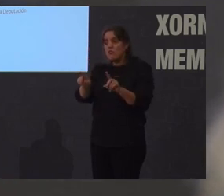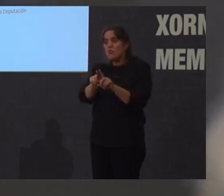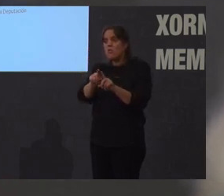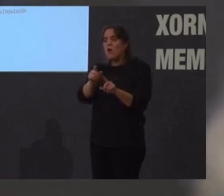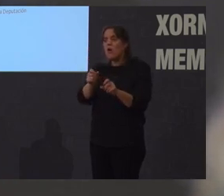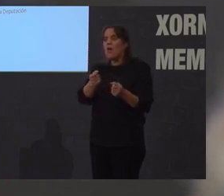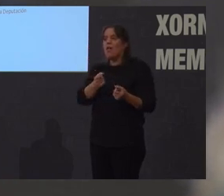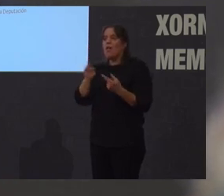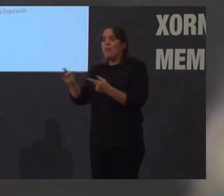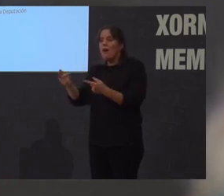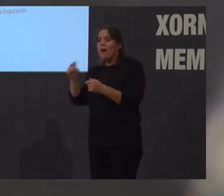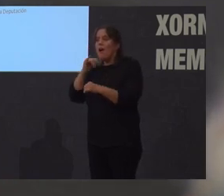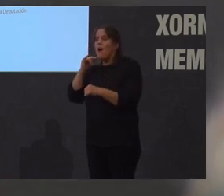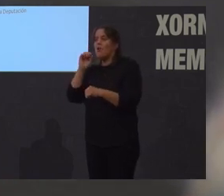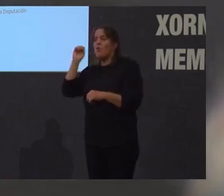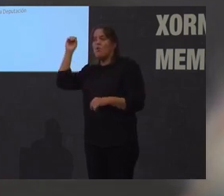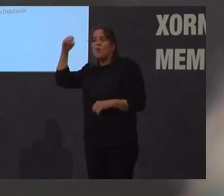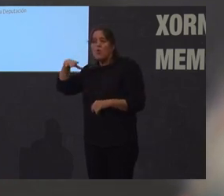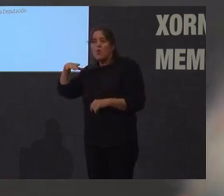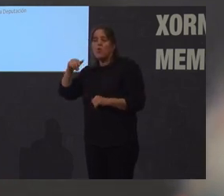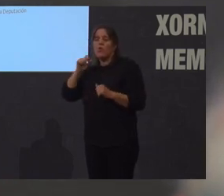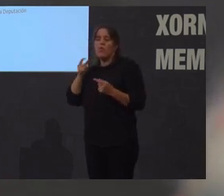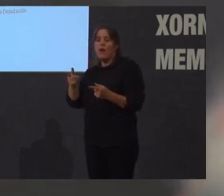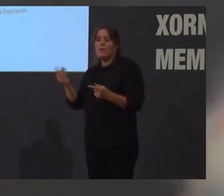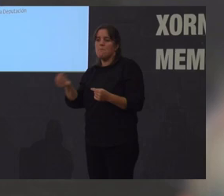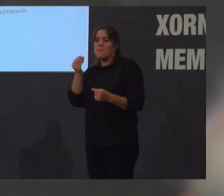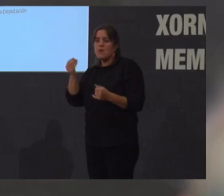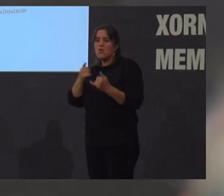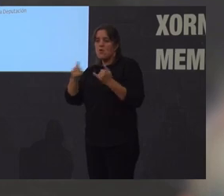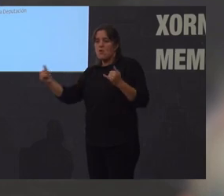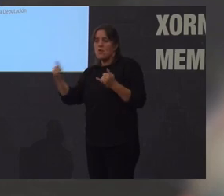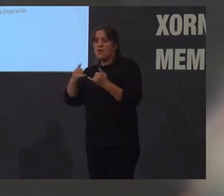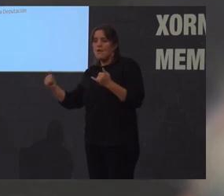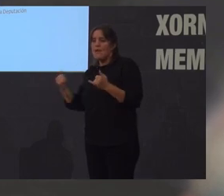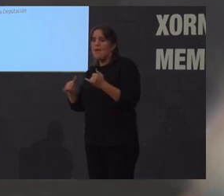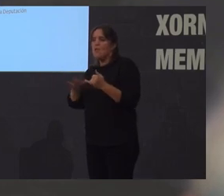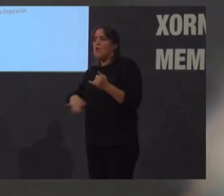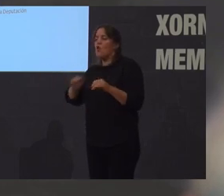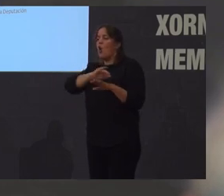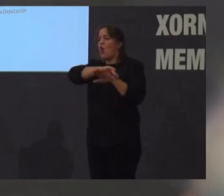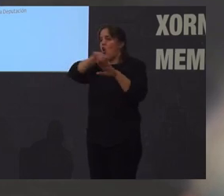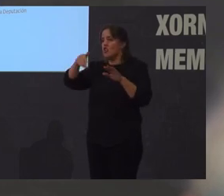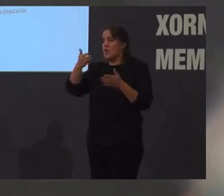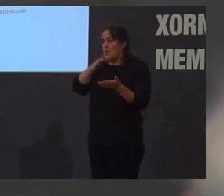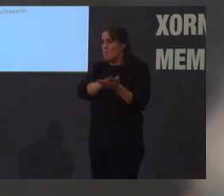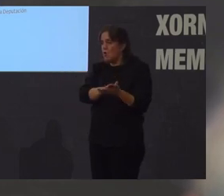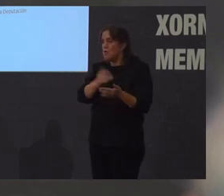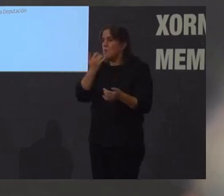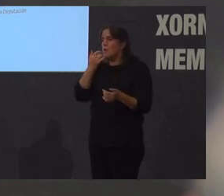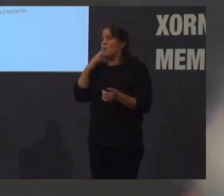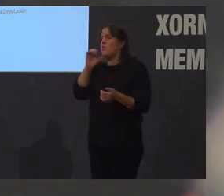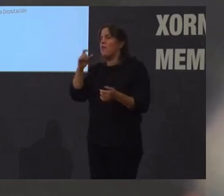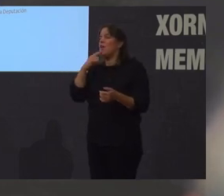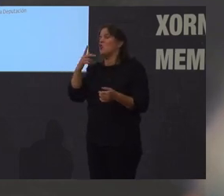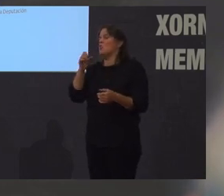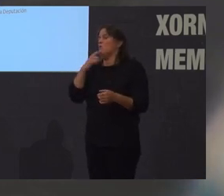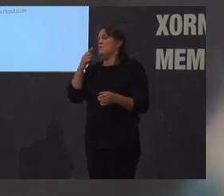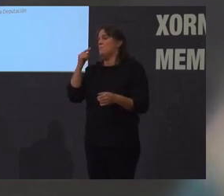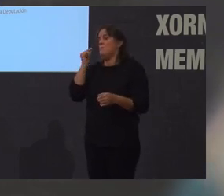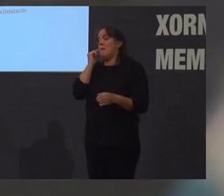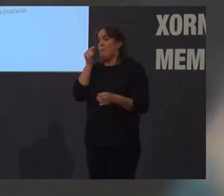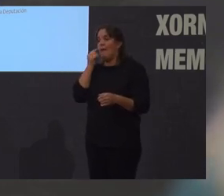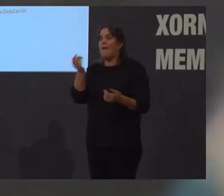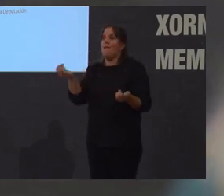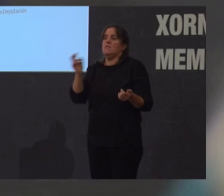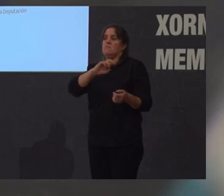la luz, sobre todo, o de dotar de mayor consistencia la luz en la Costa de la Morte, en poblaciones como Cee, Corcubión, Malpica.